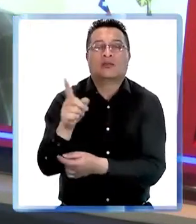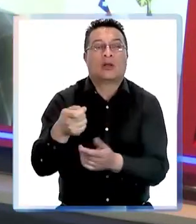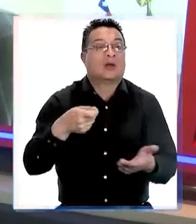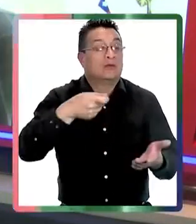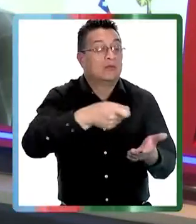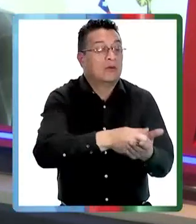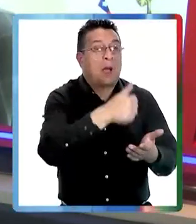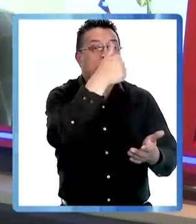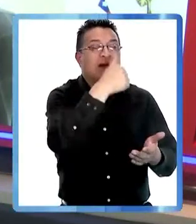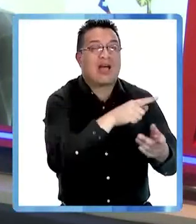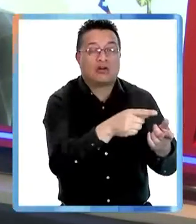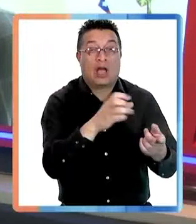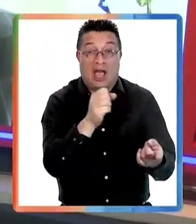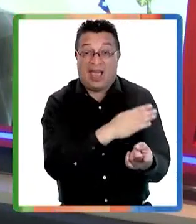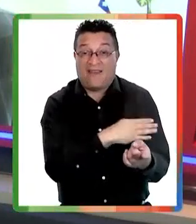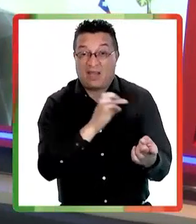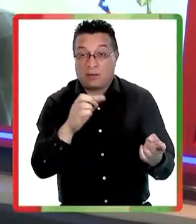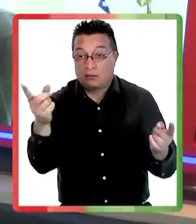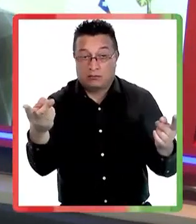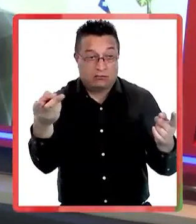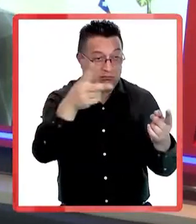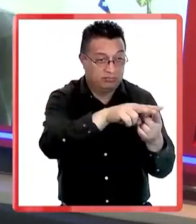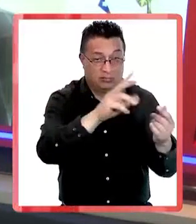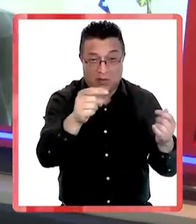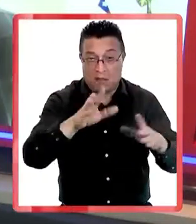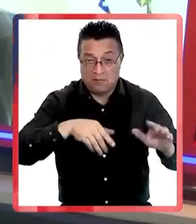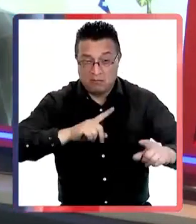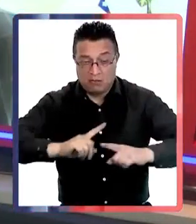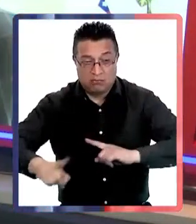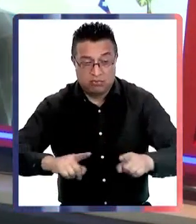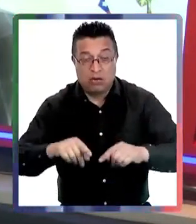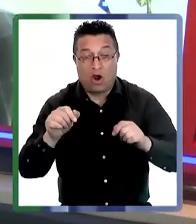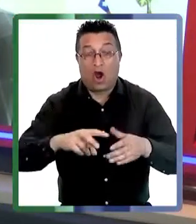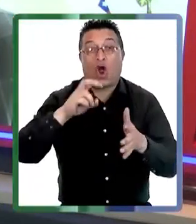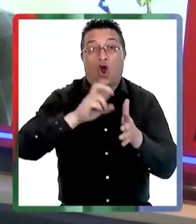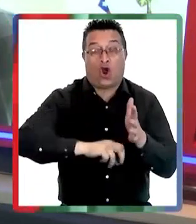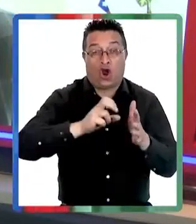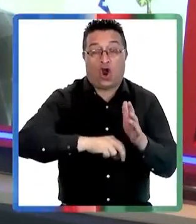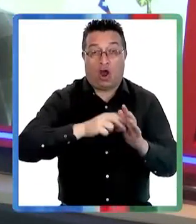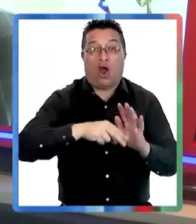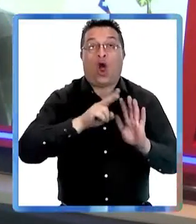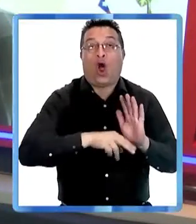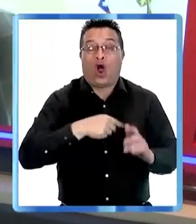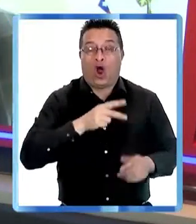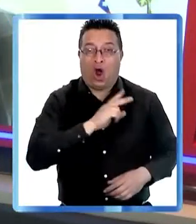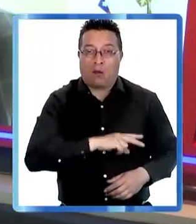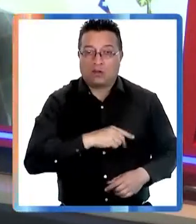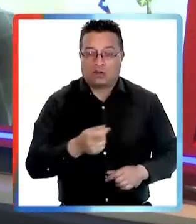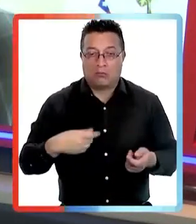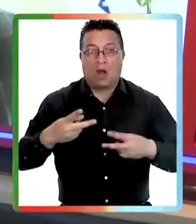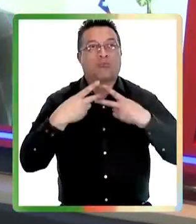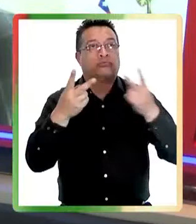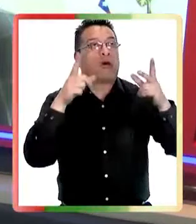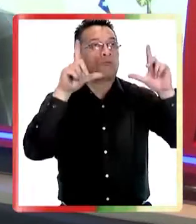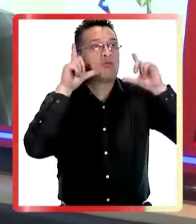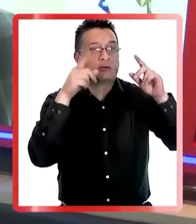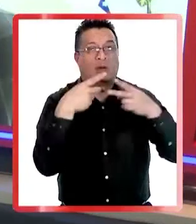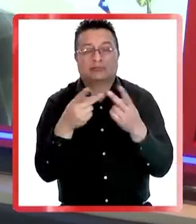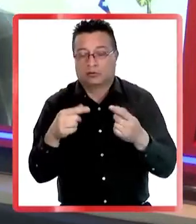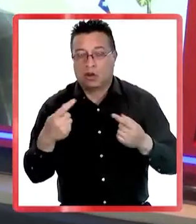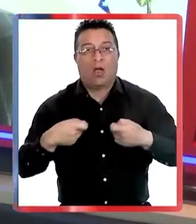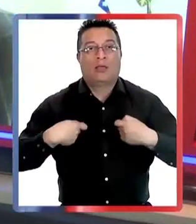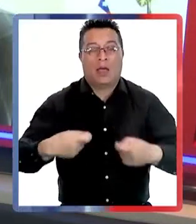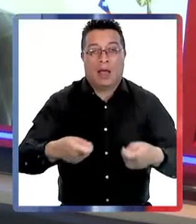los inversores privados? ¿Las AFP van a derivar en aquello? ¿Van a seguir administrando? Hoy nos cobran comisiones no solo por administrar, sino por hacerse publicidad, por